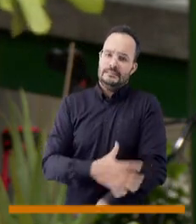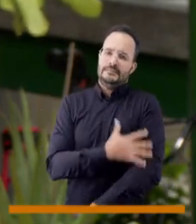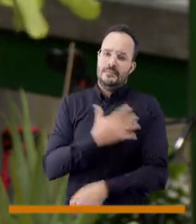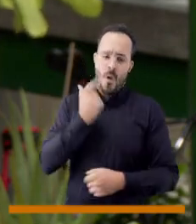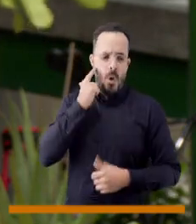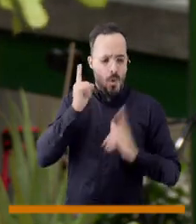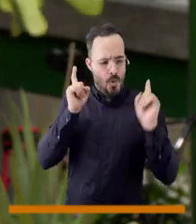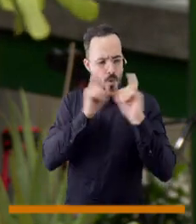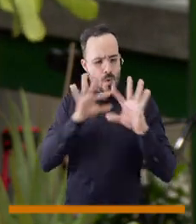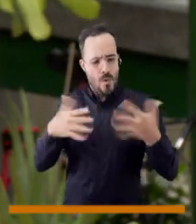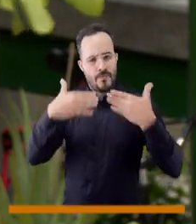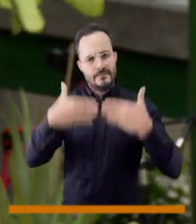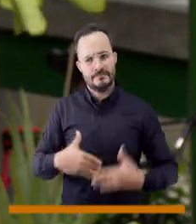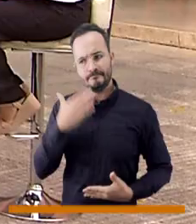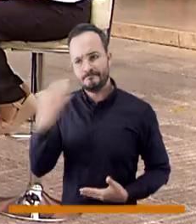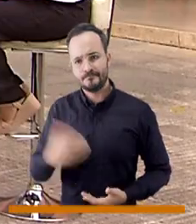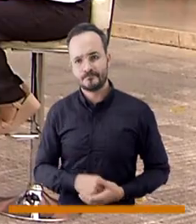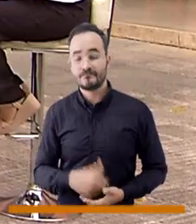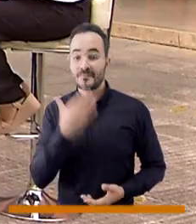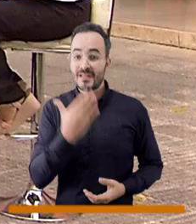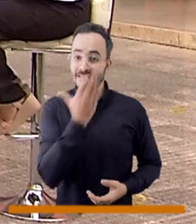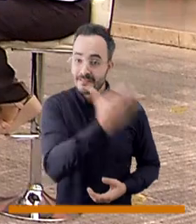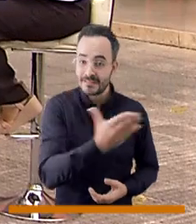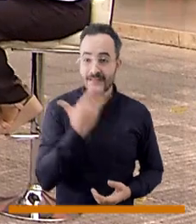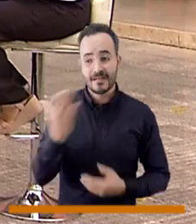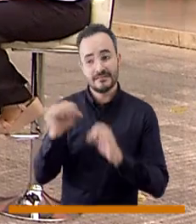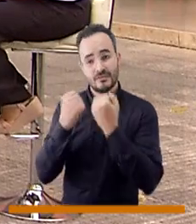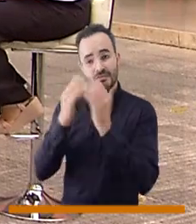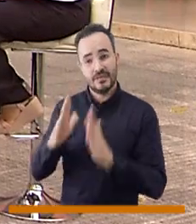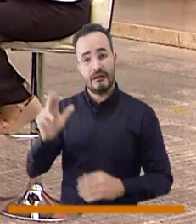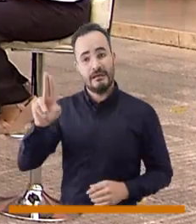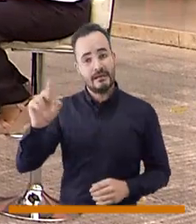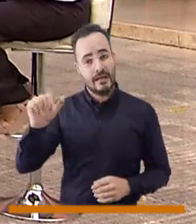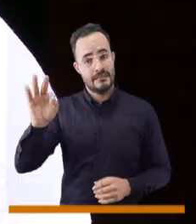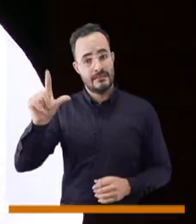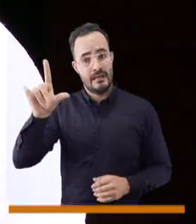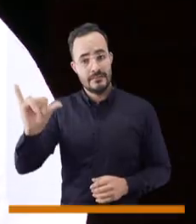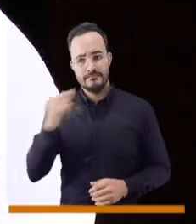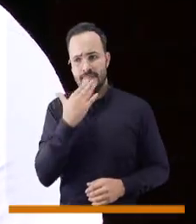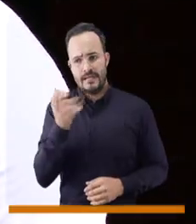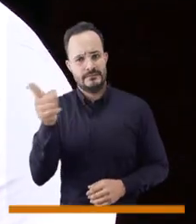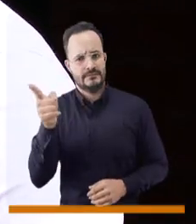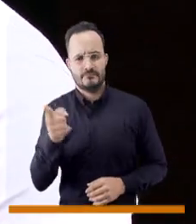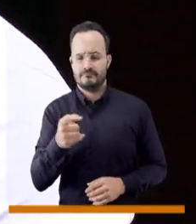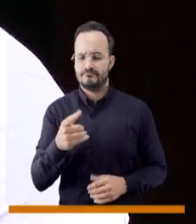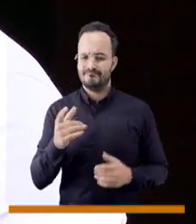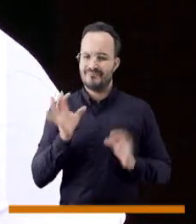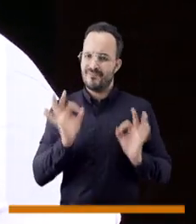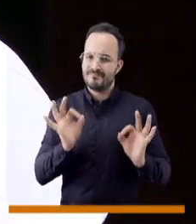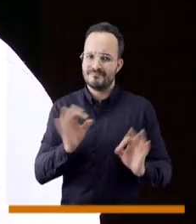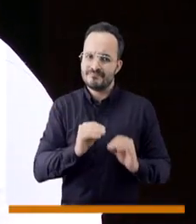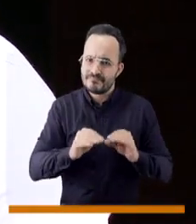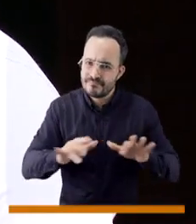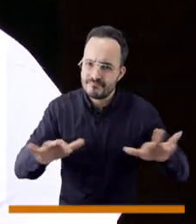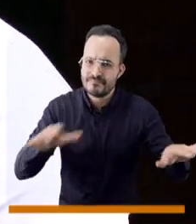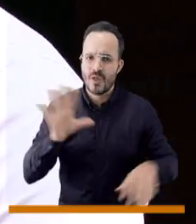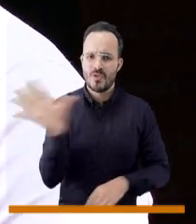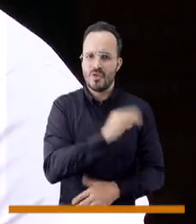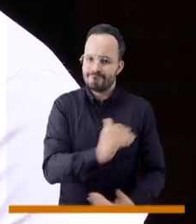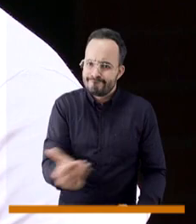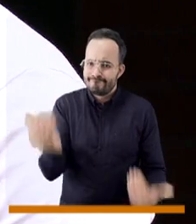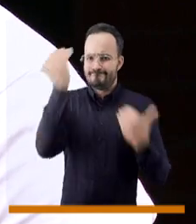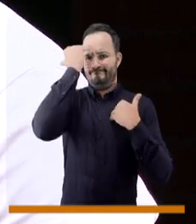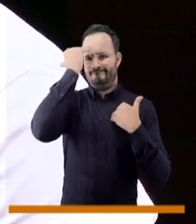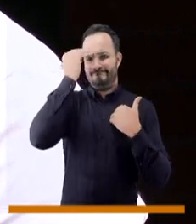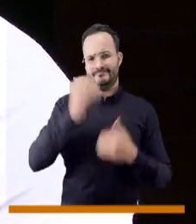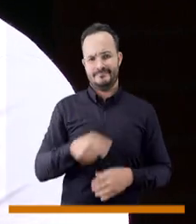de otra forma frente a la discapacidad. No, gracias a ti, Katherine, y a la concejala Natalie por la invitación a concienciar más a